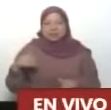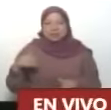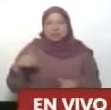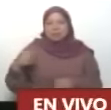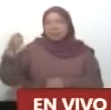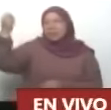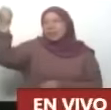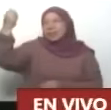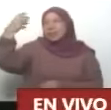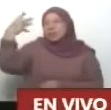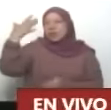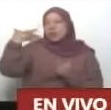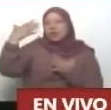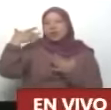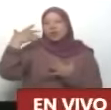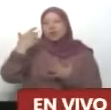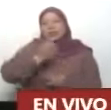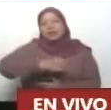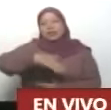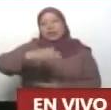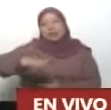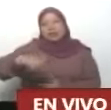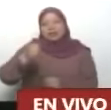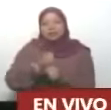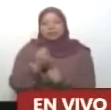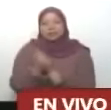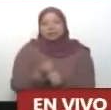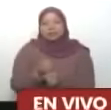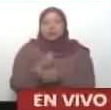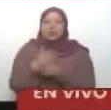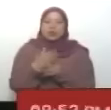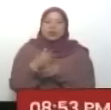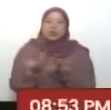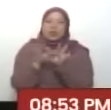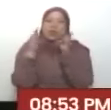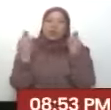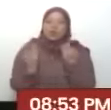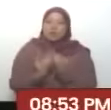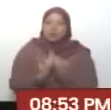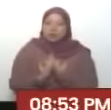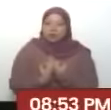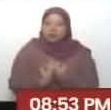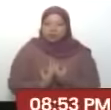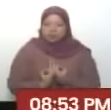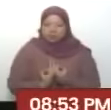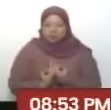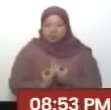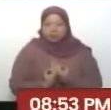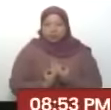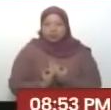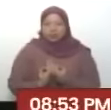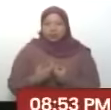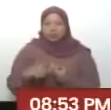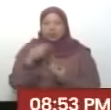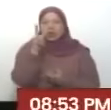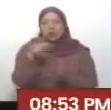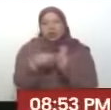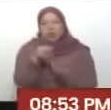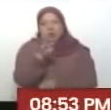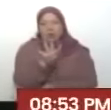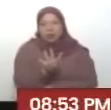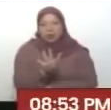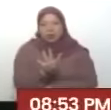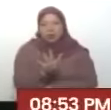Agarren sol. Báñense un rato. Compartan en familia que lo que viene para el